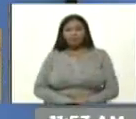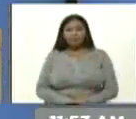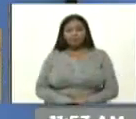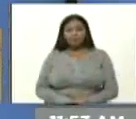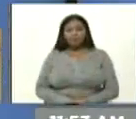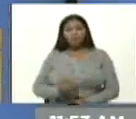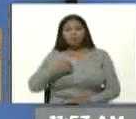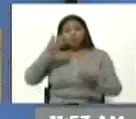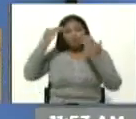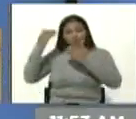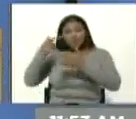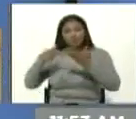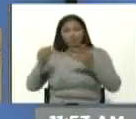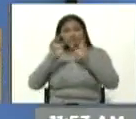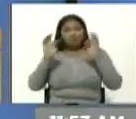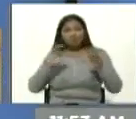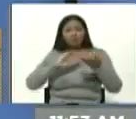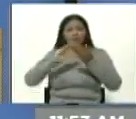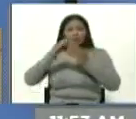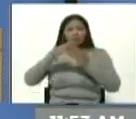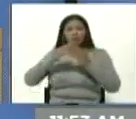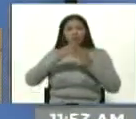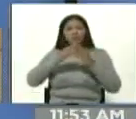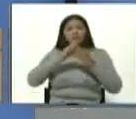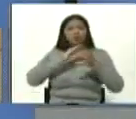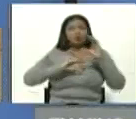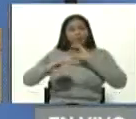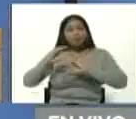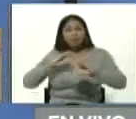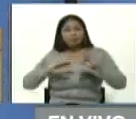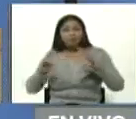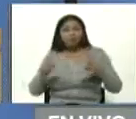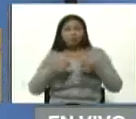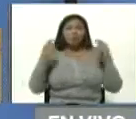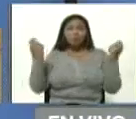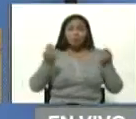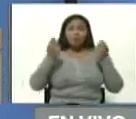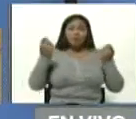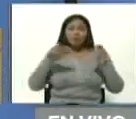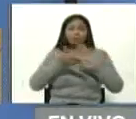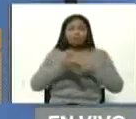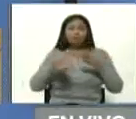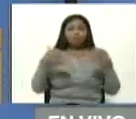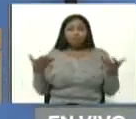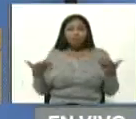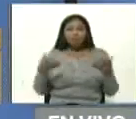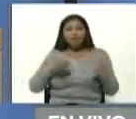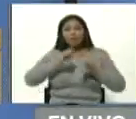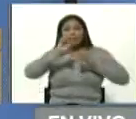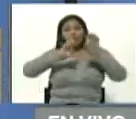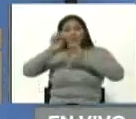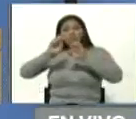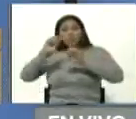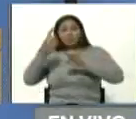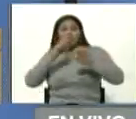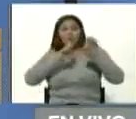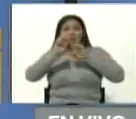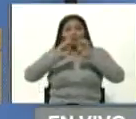Saludamos a los distintos medios de comunicación que están acá presentes en una jornada de evaluación, primera